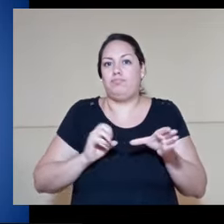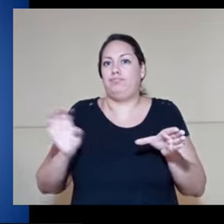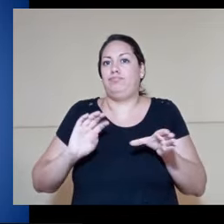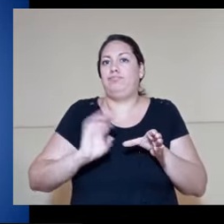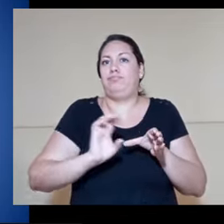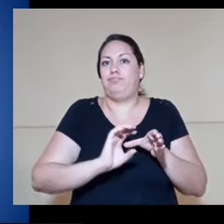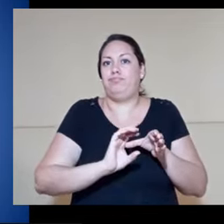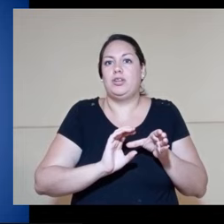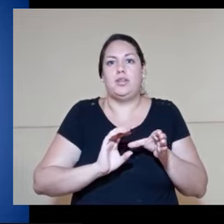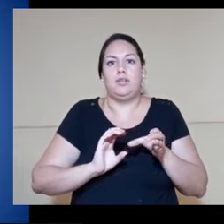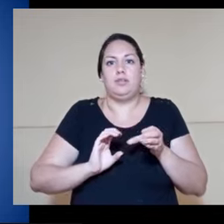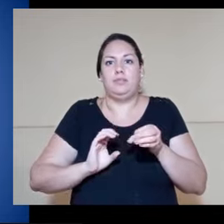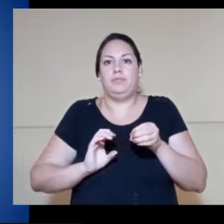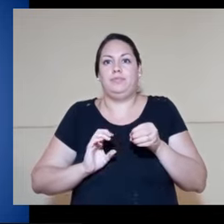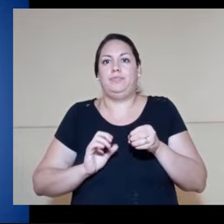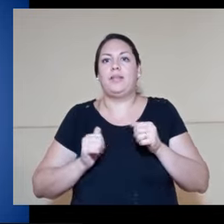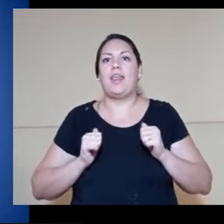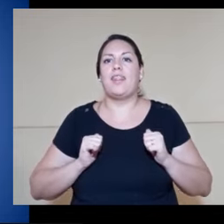Despolarizada,